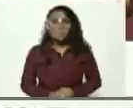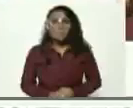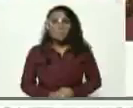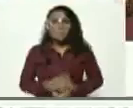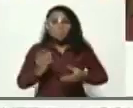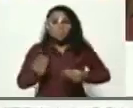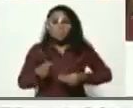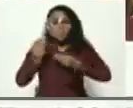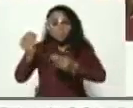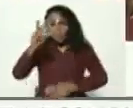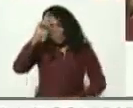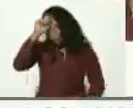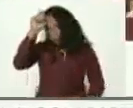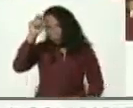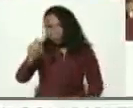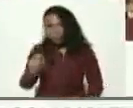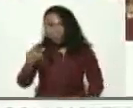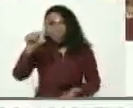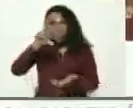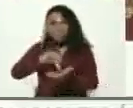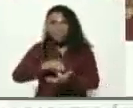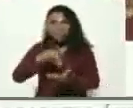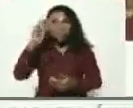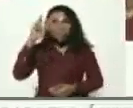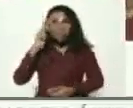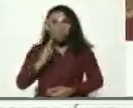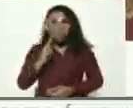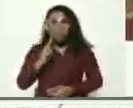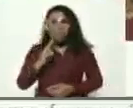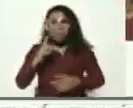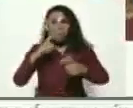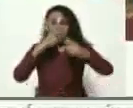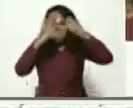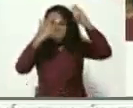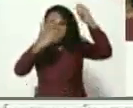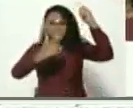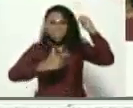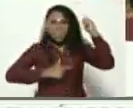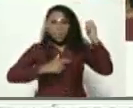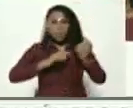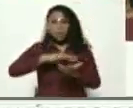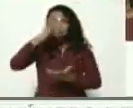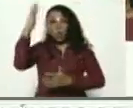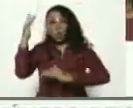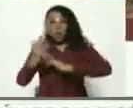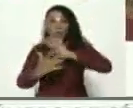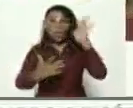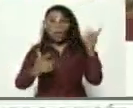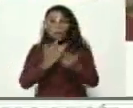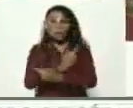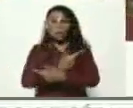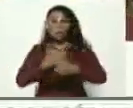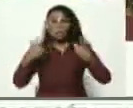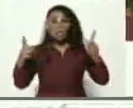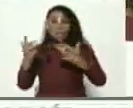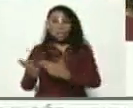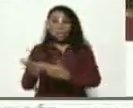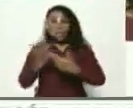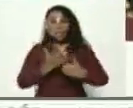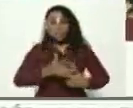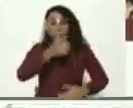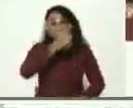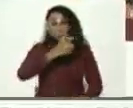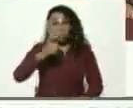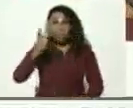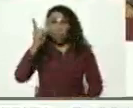Entrega de reconocimiento del Centro Simón Bolívar, medallón Gloria de la Libertad, recibe el ciudadano